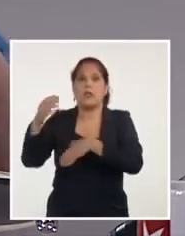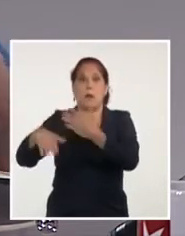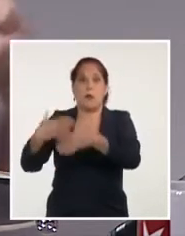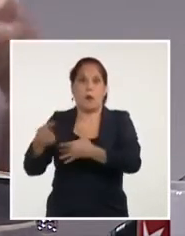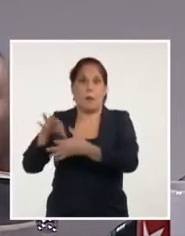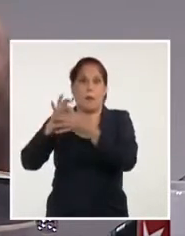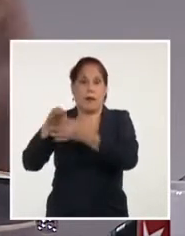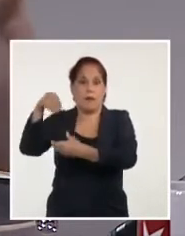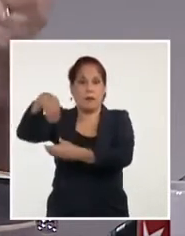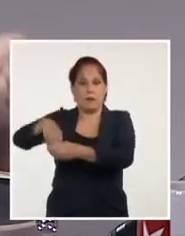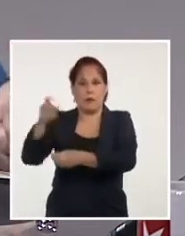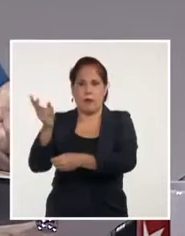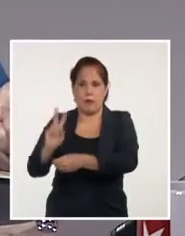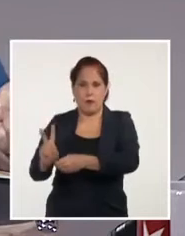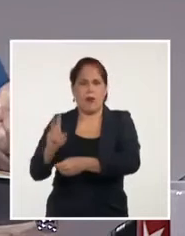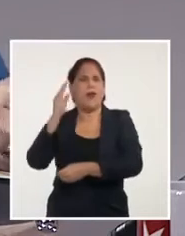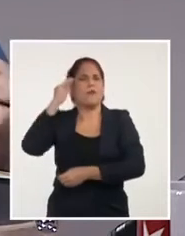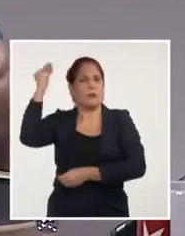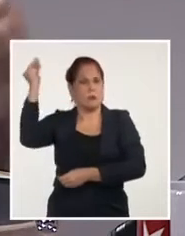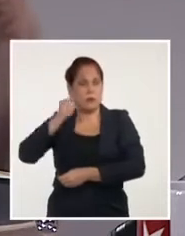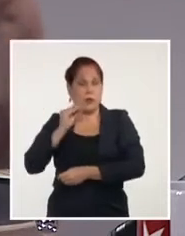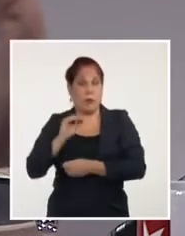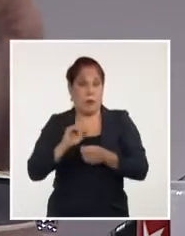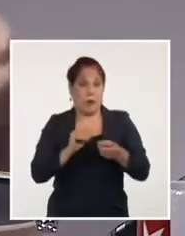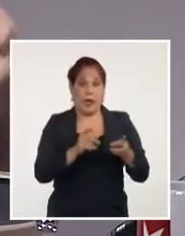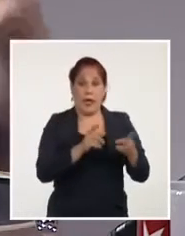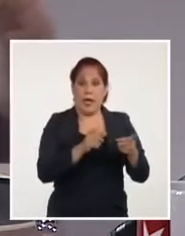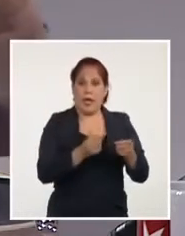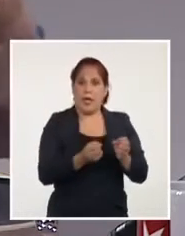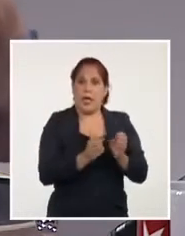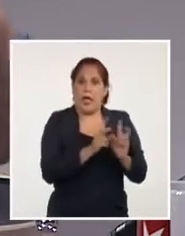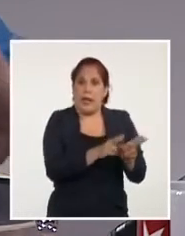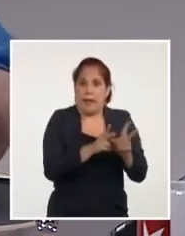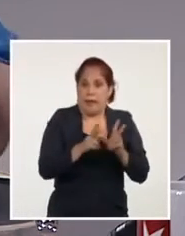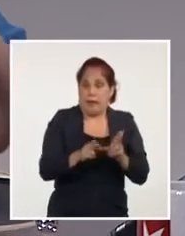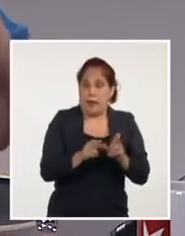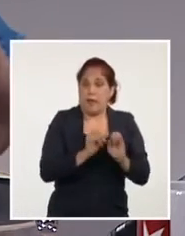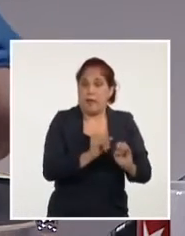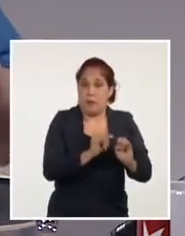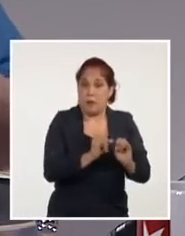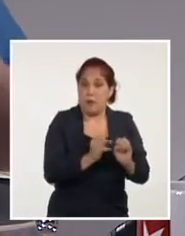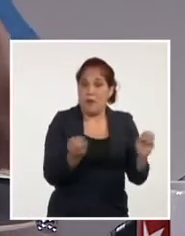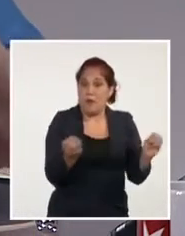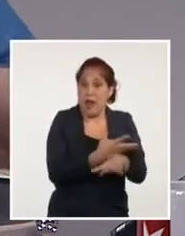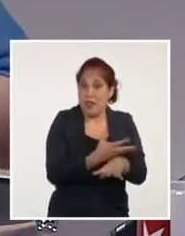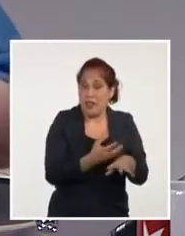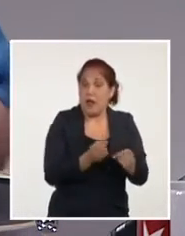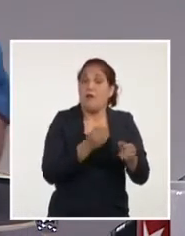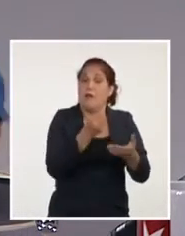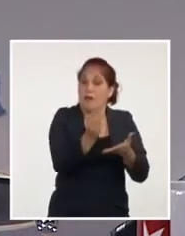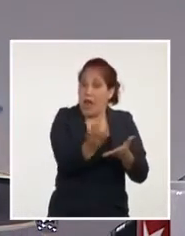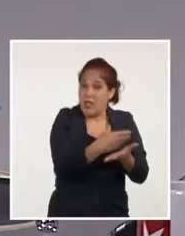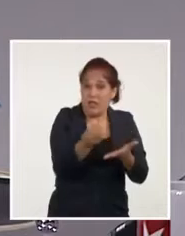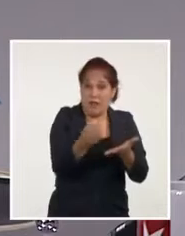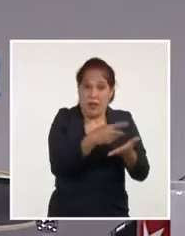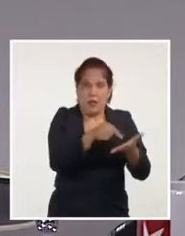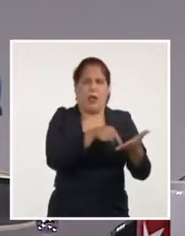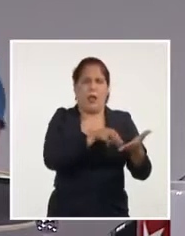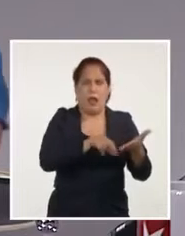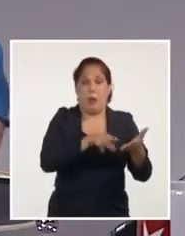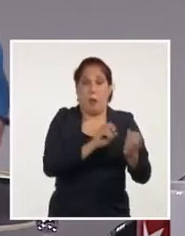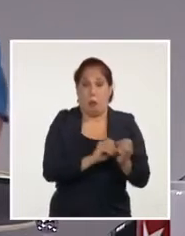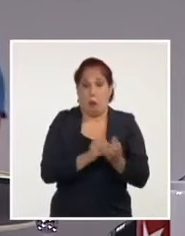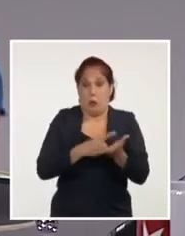tú estás además con sistemas que están palpando qué está pasando en cada cuadra de